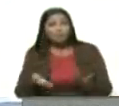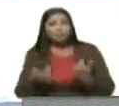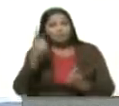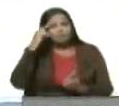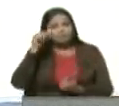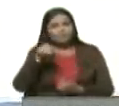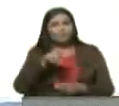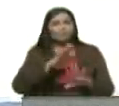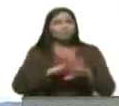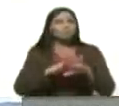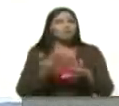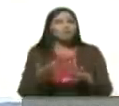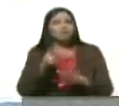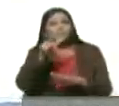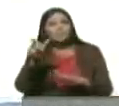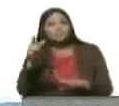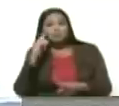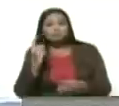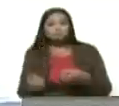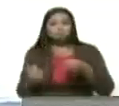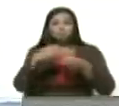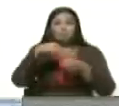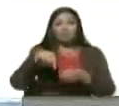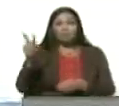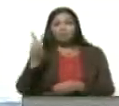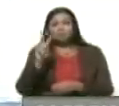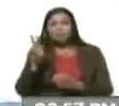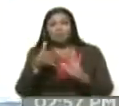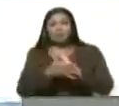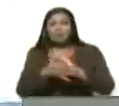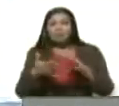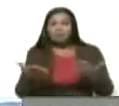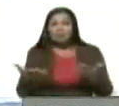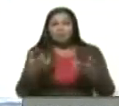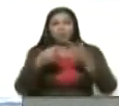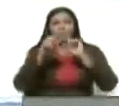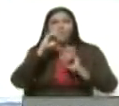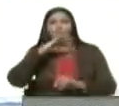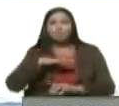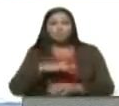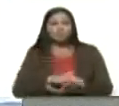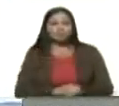Miren, si esa gente hubiese entrado a Venezuela, otra sería la historia.